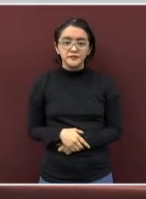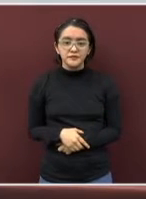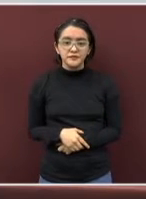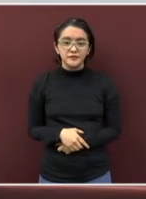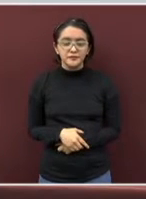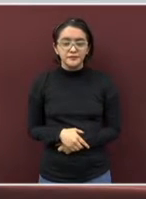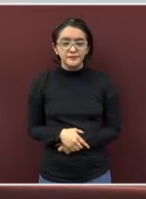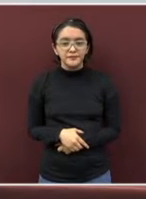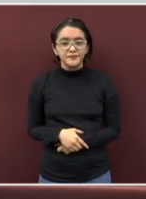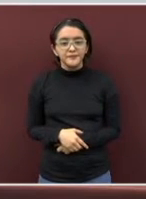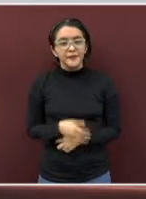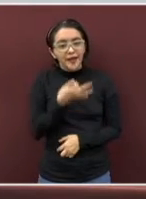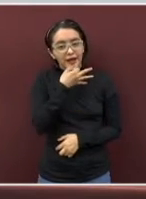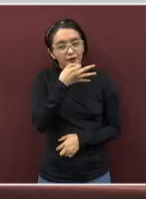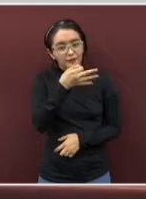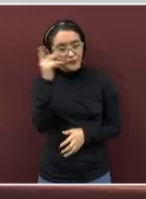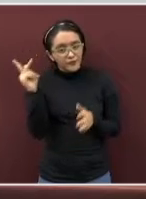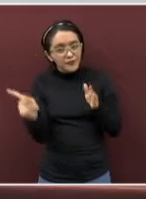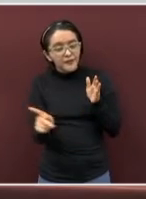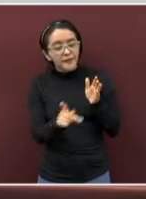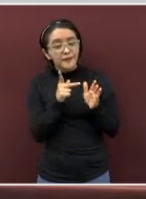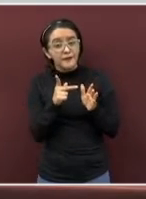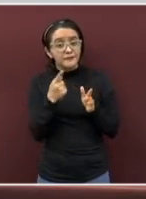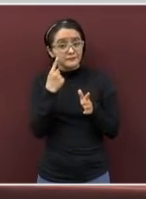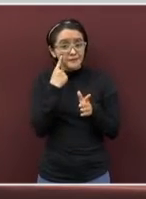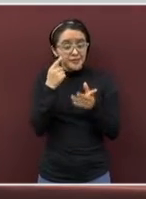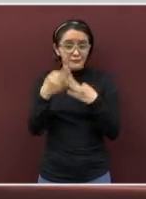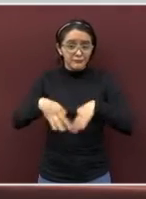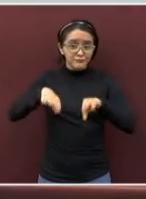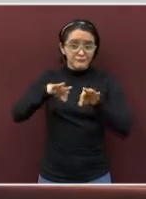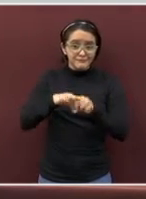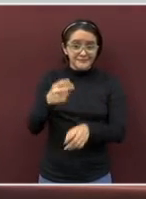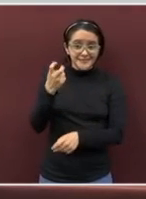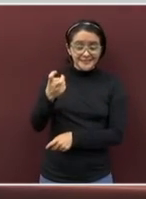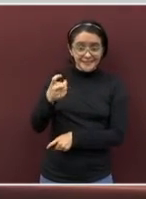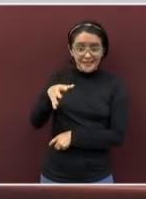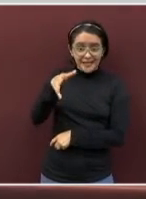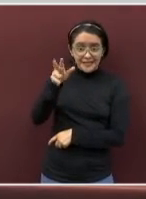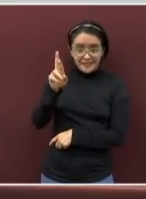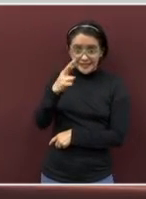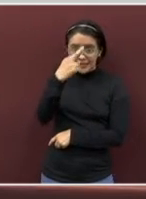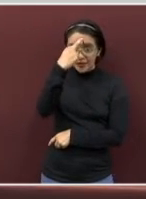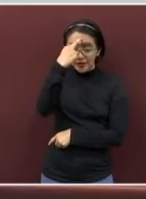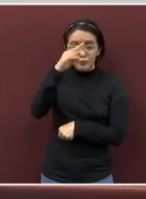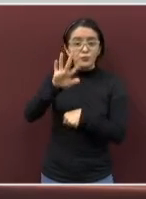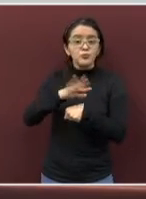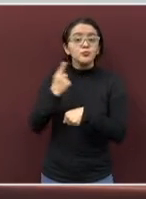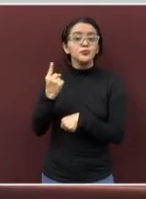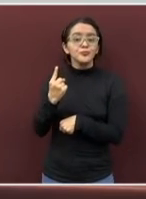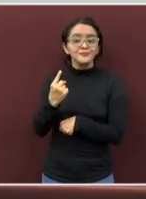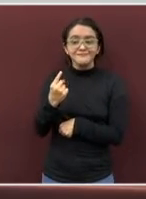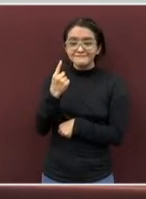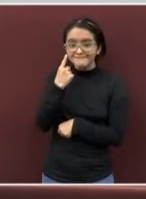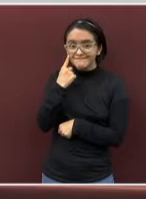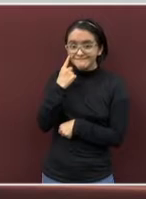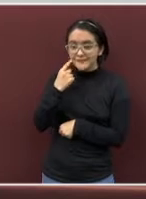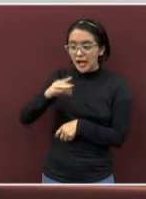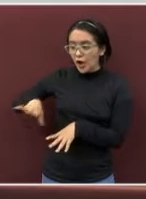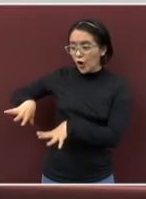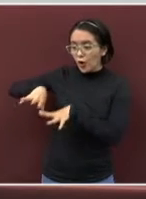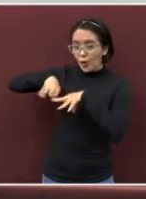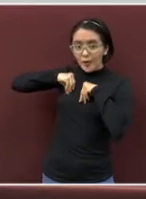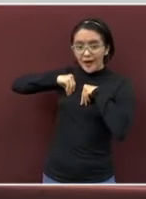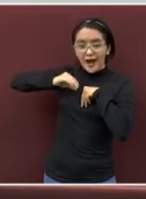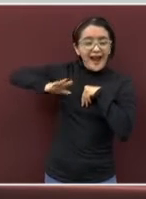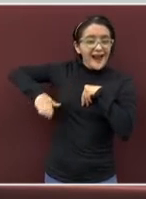reitero este dato es muy importante que lo tenga en cuenta dado que nos indica que el coronavirus